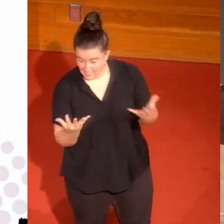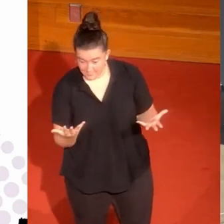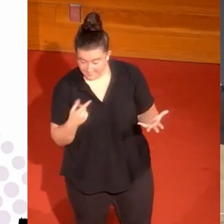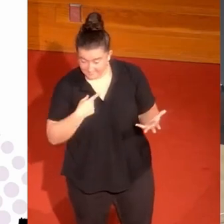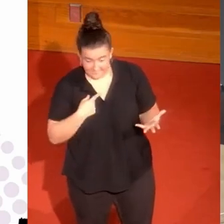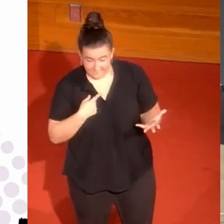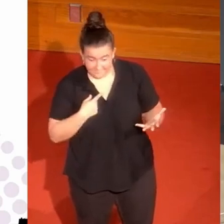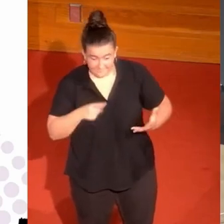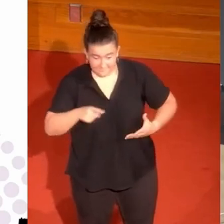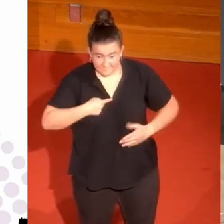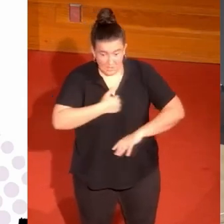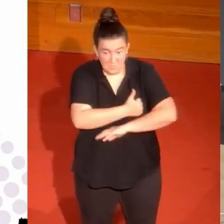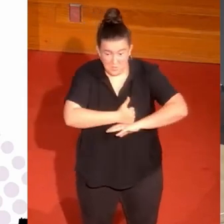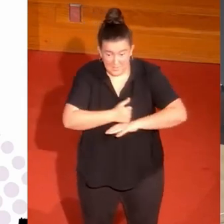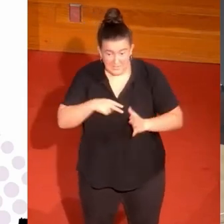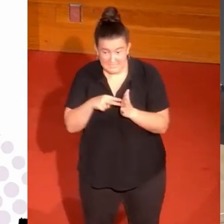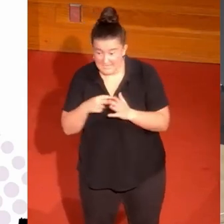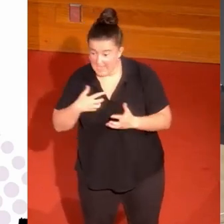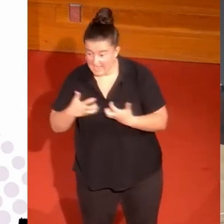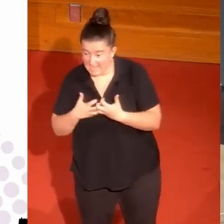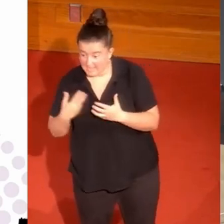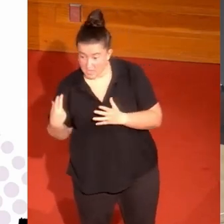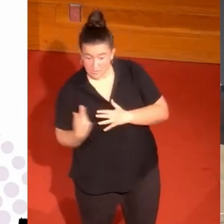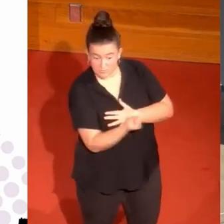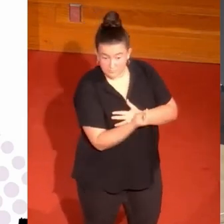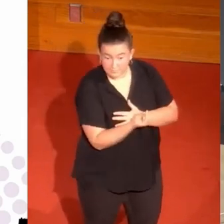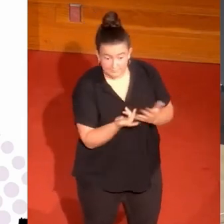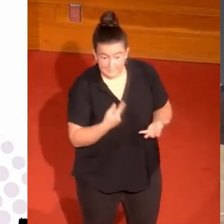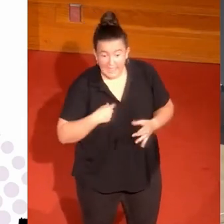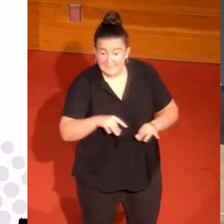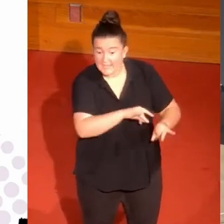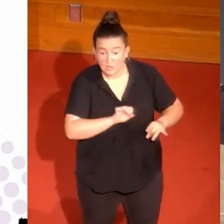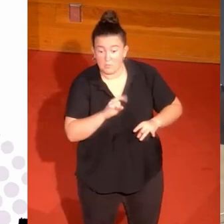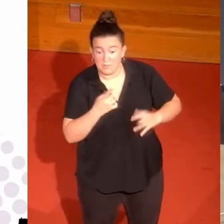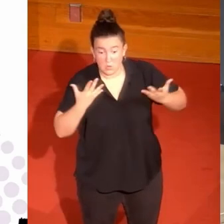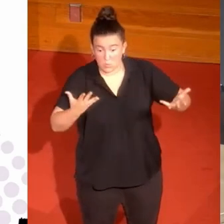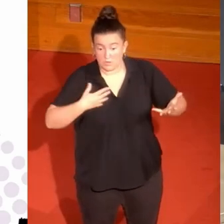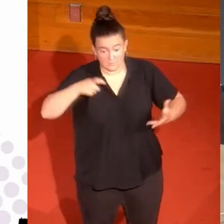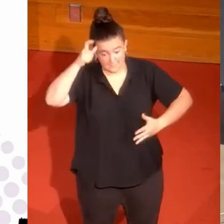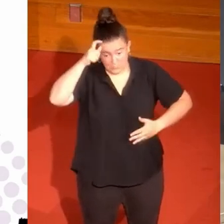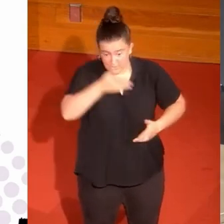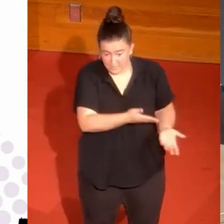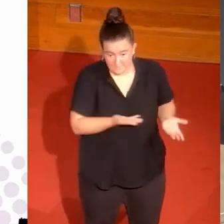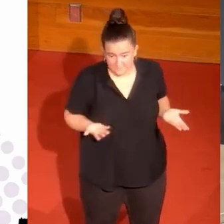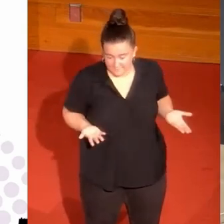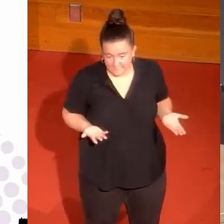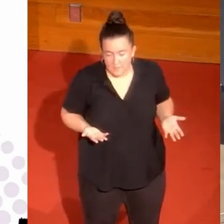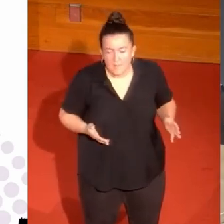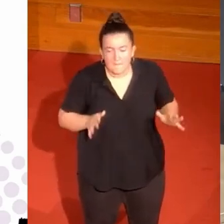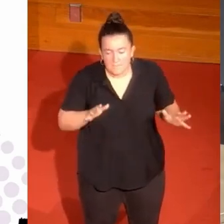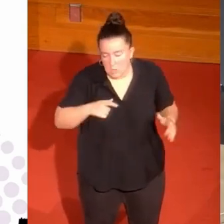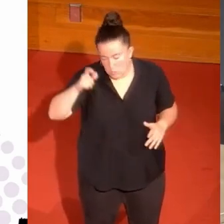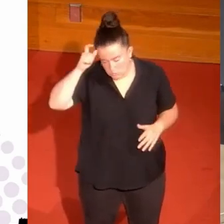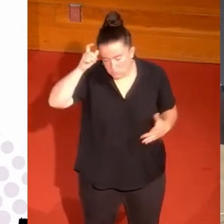población Siria empezó a huir de la guerra e el primer territorio era Era Turquía pero desde luego